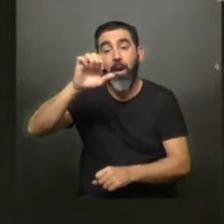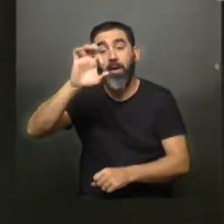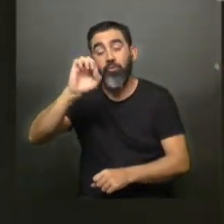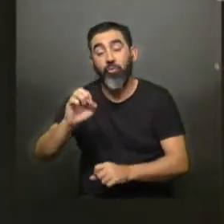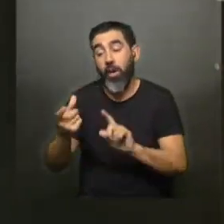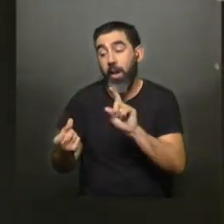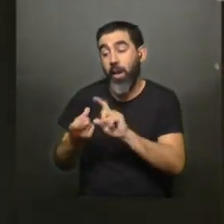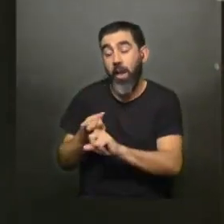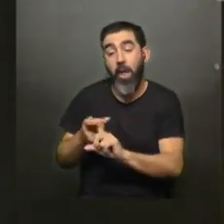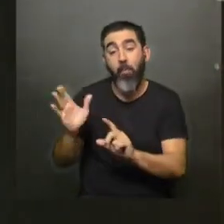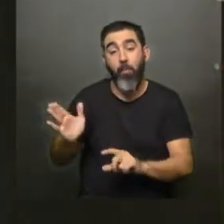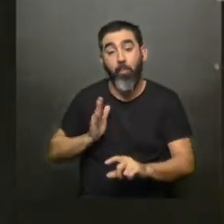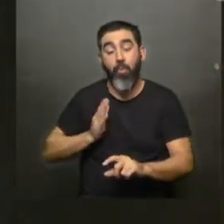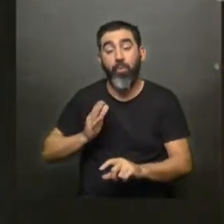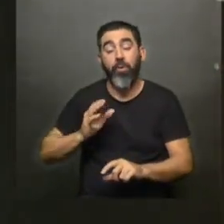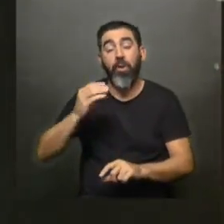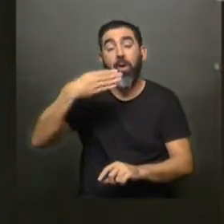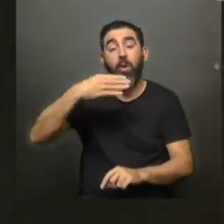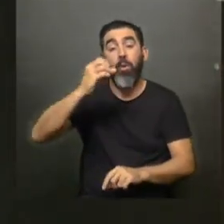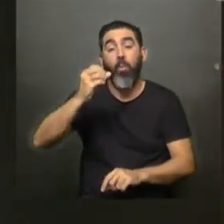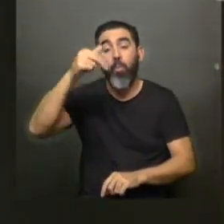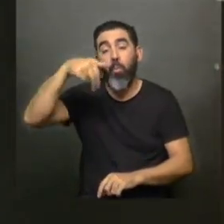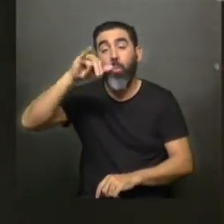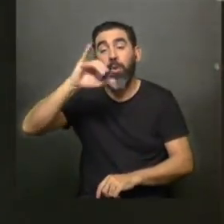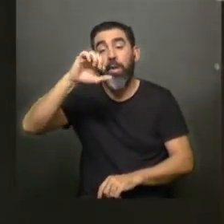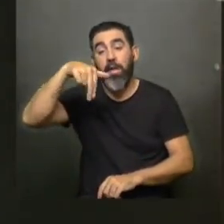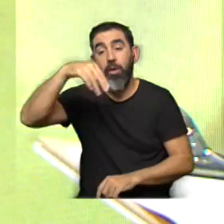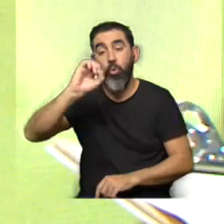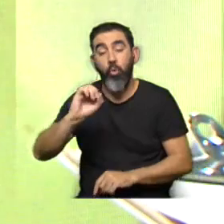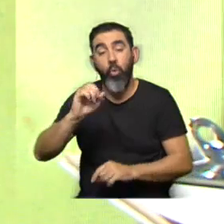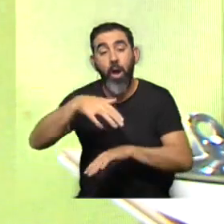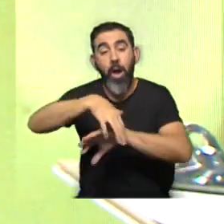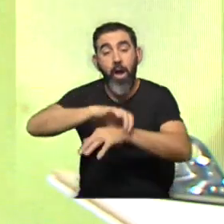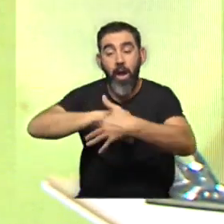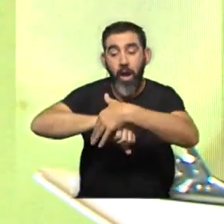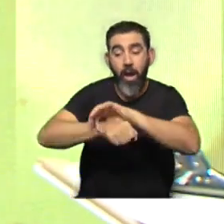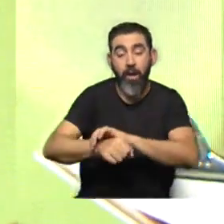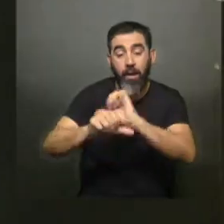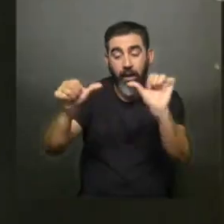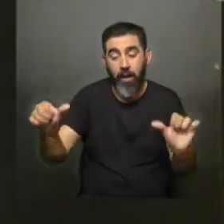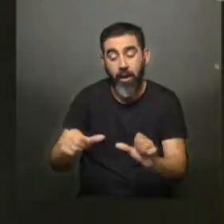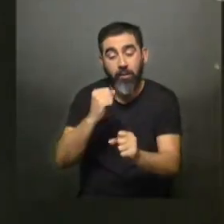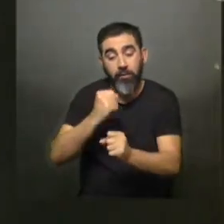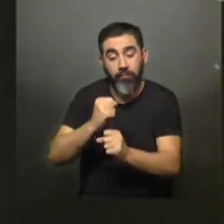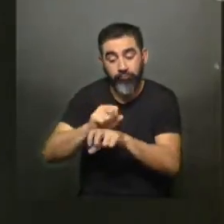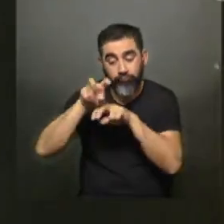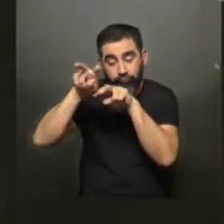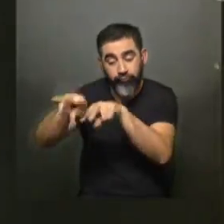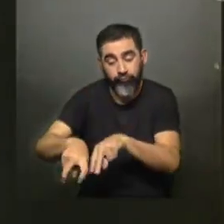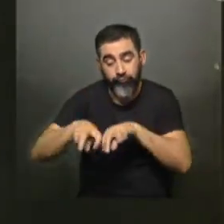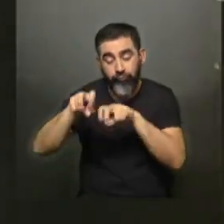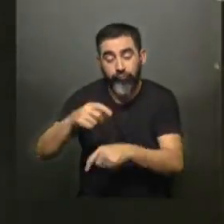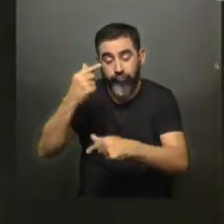Leila Tuya y Violeta Bonino. Son arqueólogos que, bueno, justamente hicieron estos trabajos de excavaciones, de